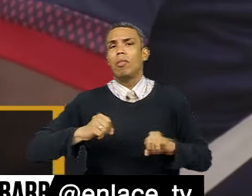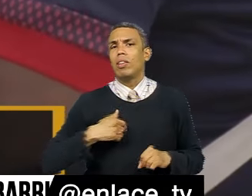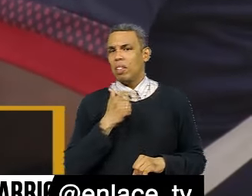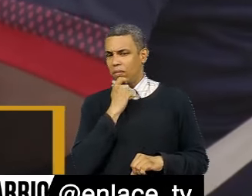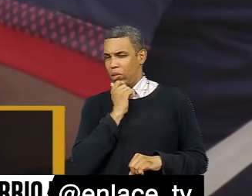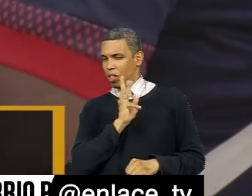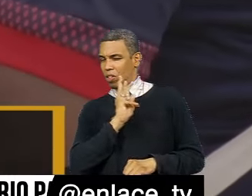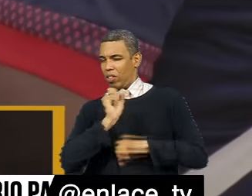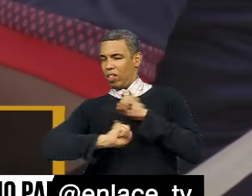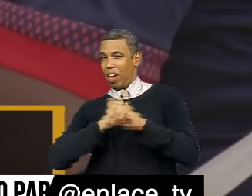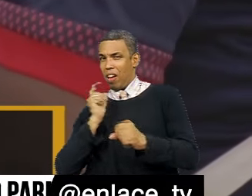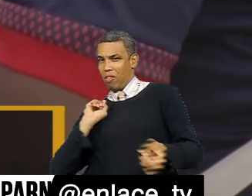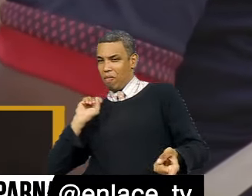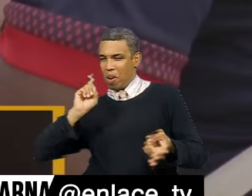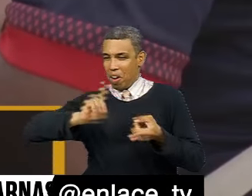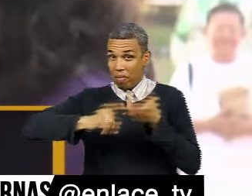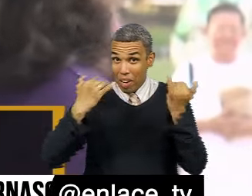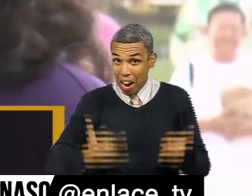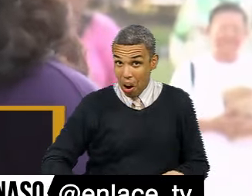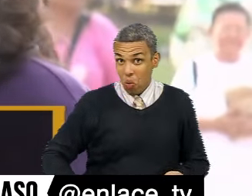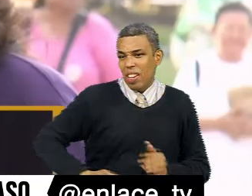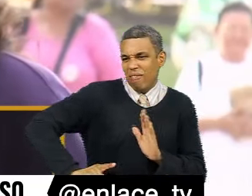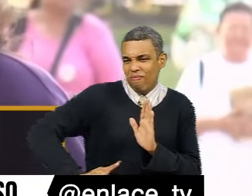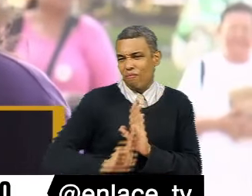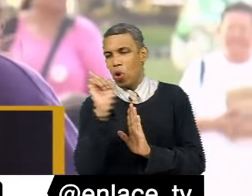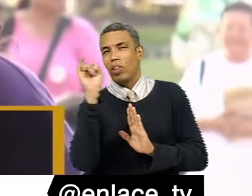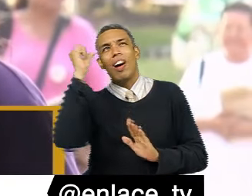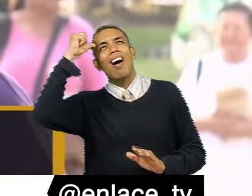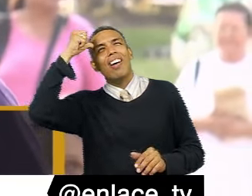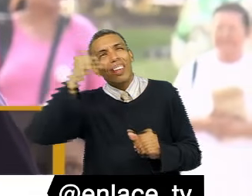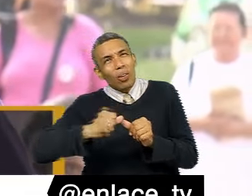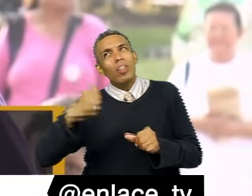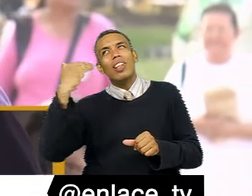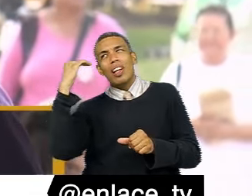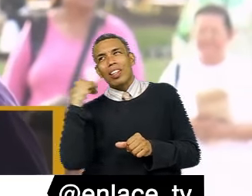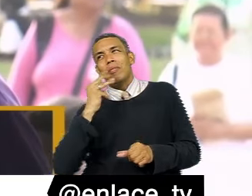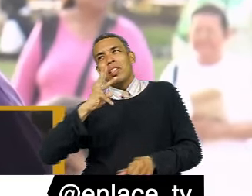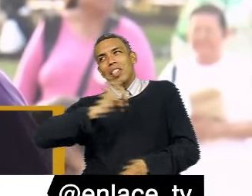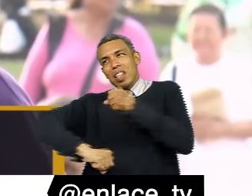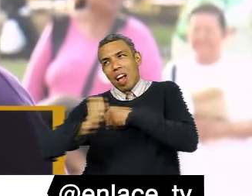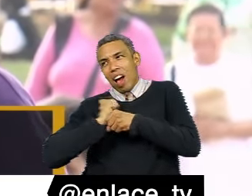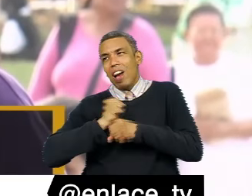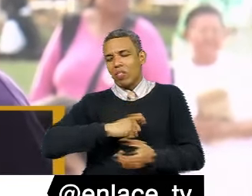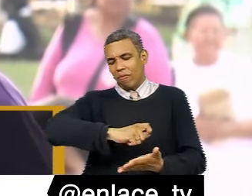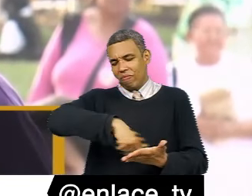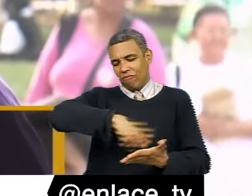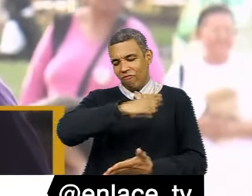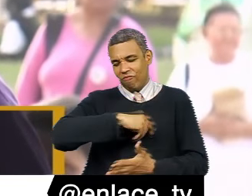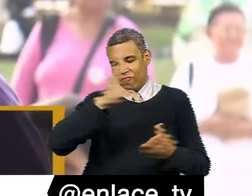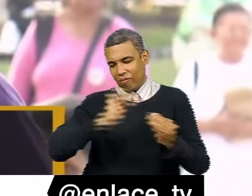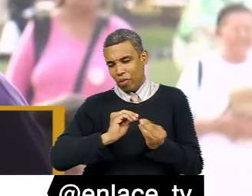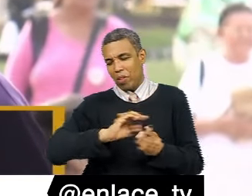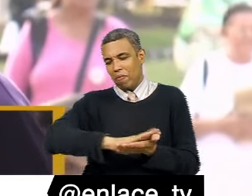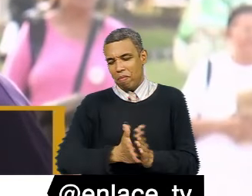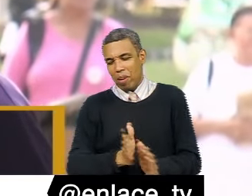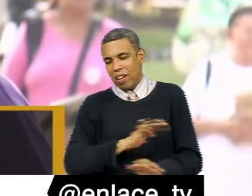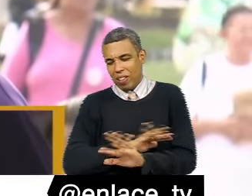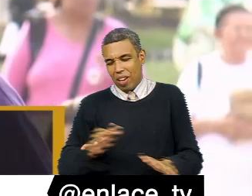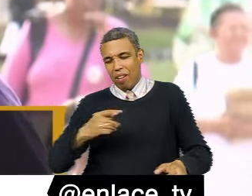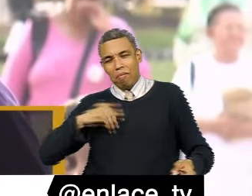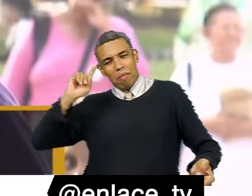sean testimonio del momento histórico que vive el país. Un momento histórico y un momento muy importante para toda la comunidad, para todas las víctimas de este